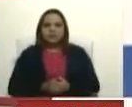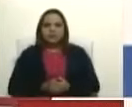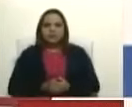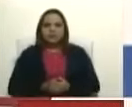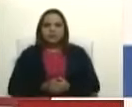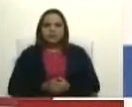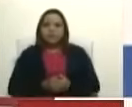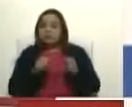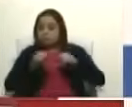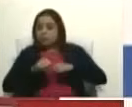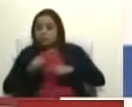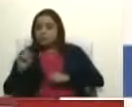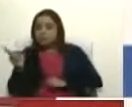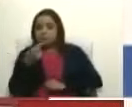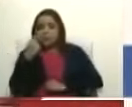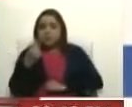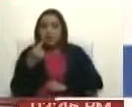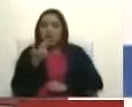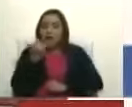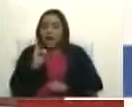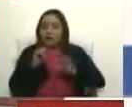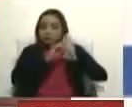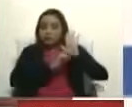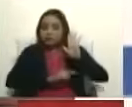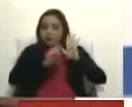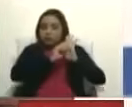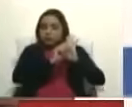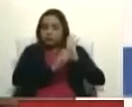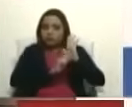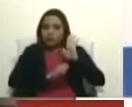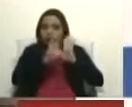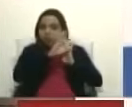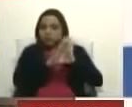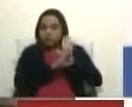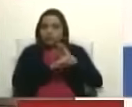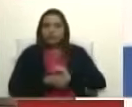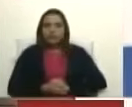Sí, sí, sí. Es que aquí está en la Constitución.